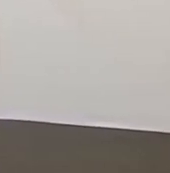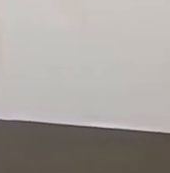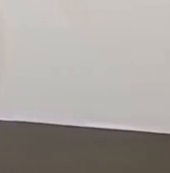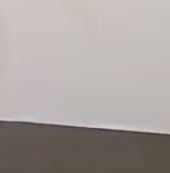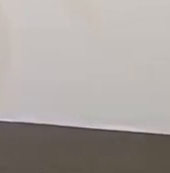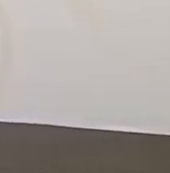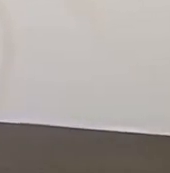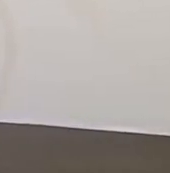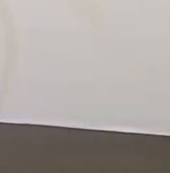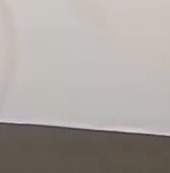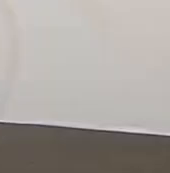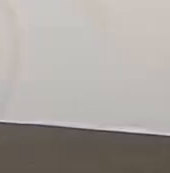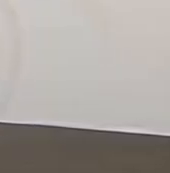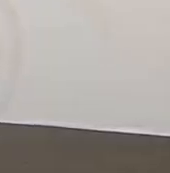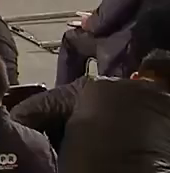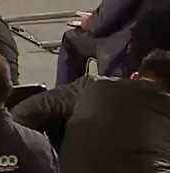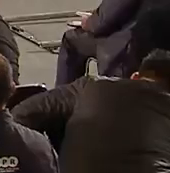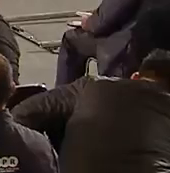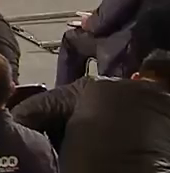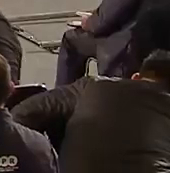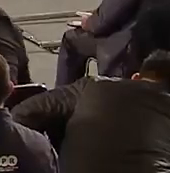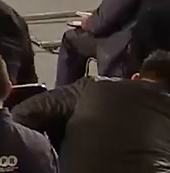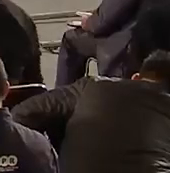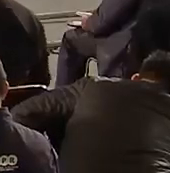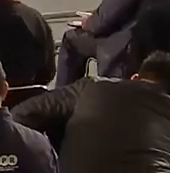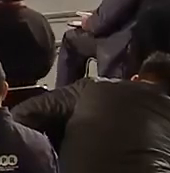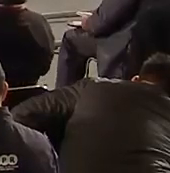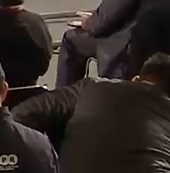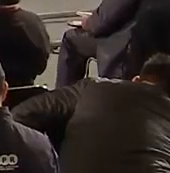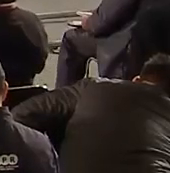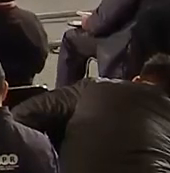Bueno, vamos a informar el día de hoy